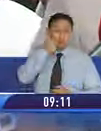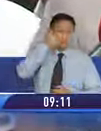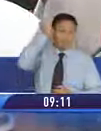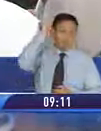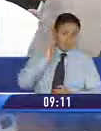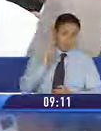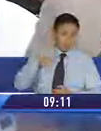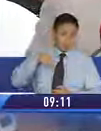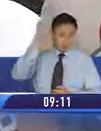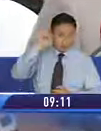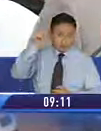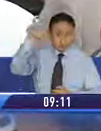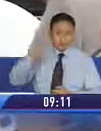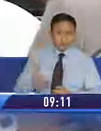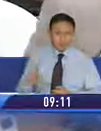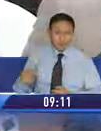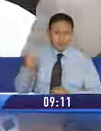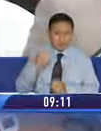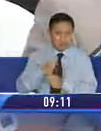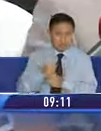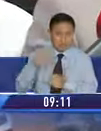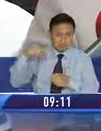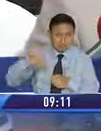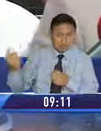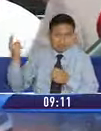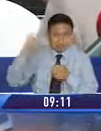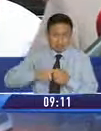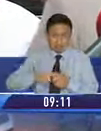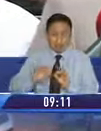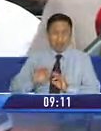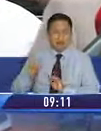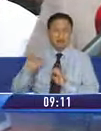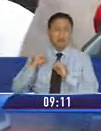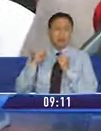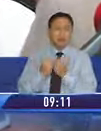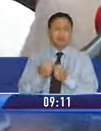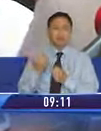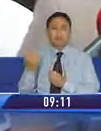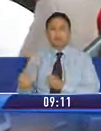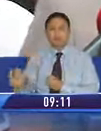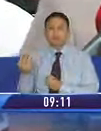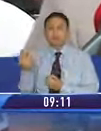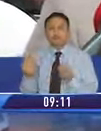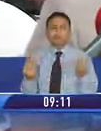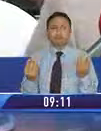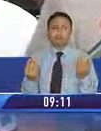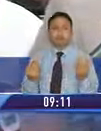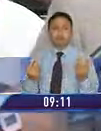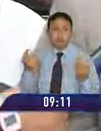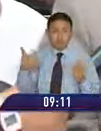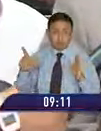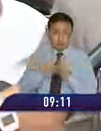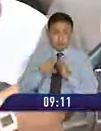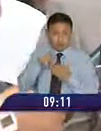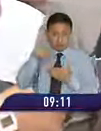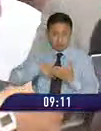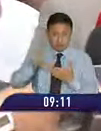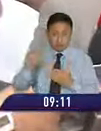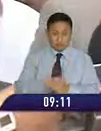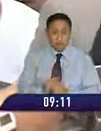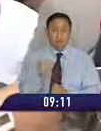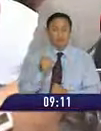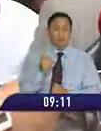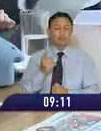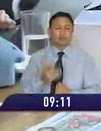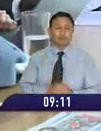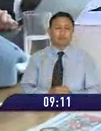dado declaraciones de gente que no es trabajadora, que no tiene y que tiene organizaciones que son frentes, pero no son legalizados de acuerdo con la